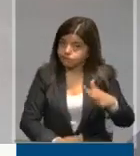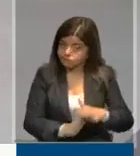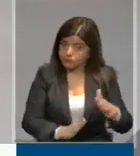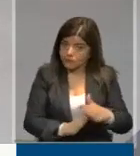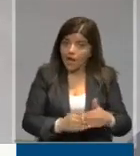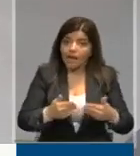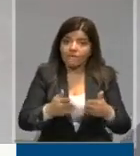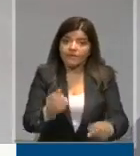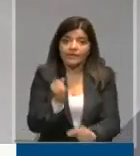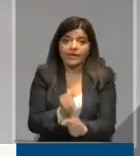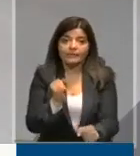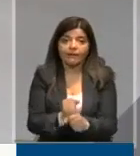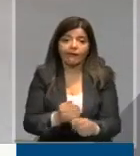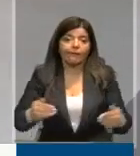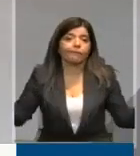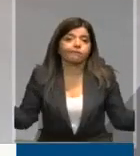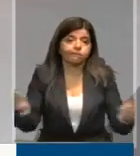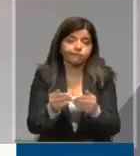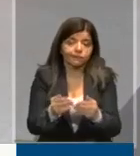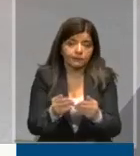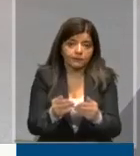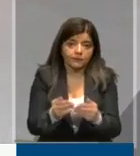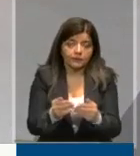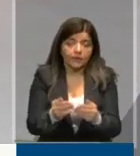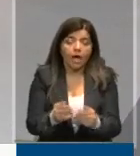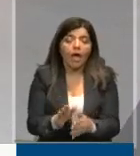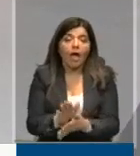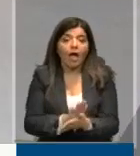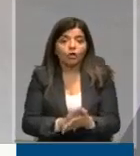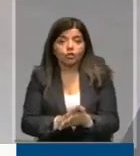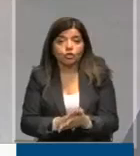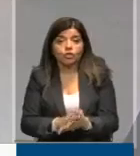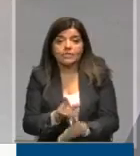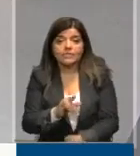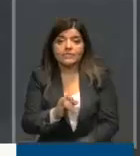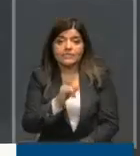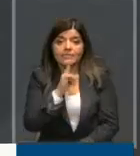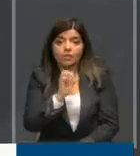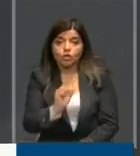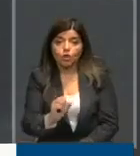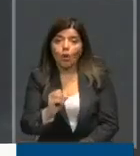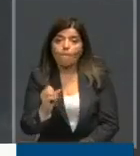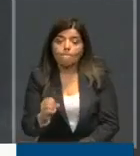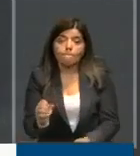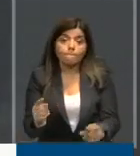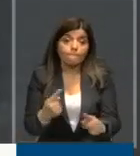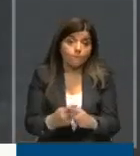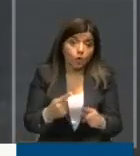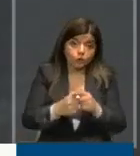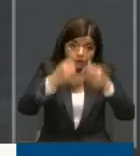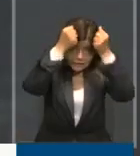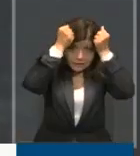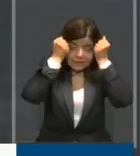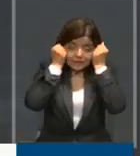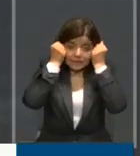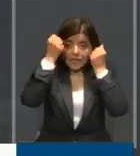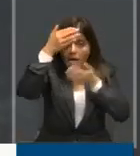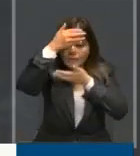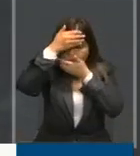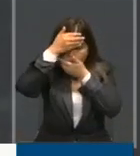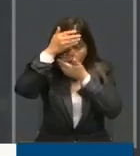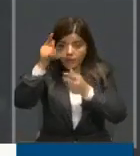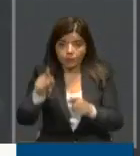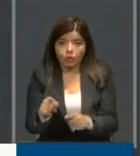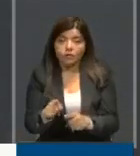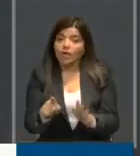trabajo. Bueno, el estado de sitio por acto terrorista es una de las normas que más controversia ha generado en el debate